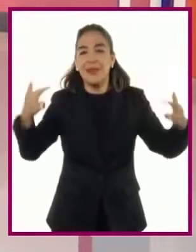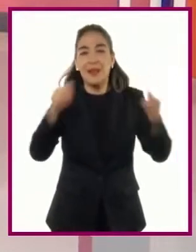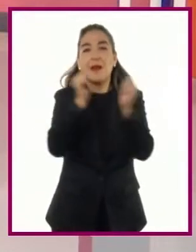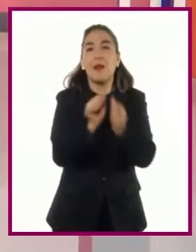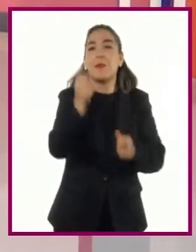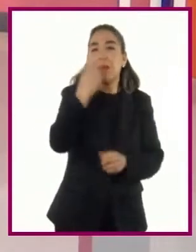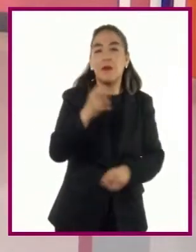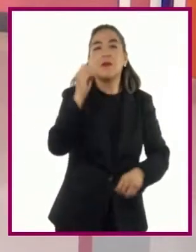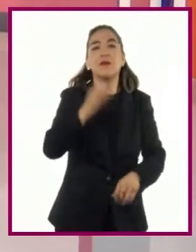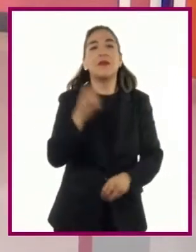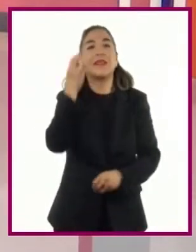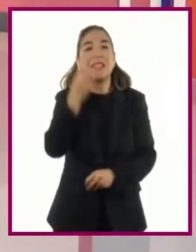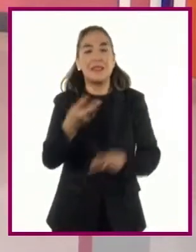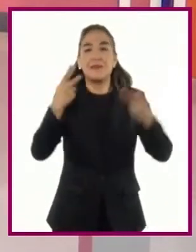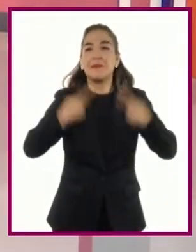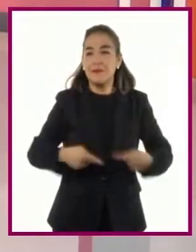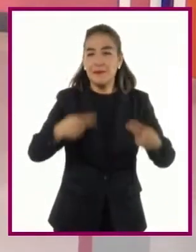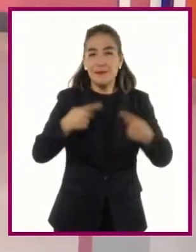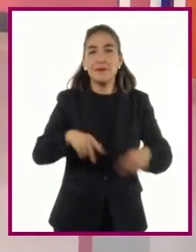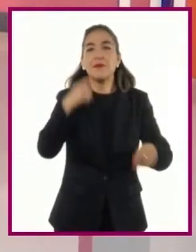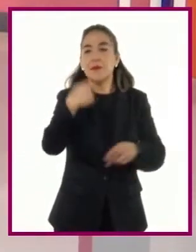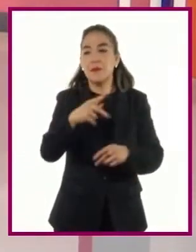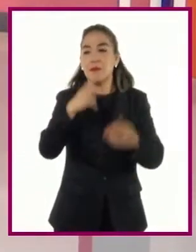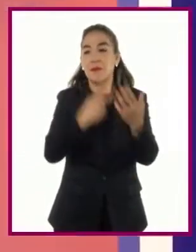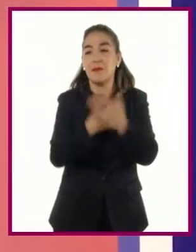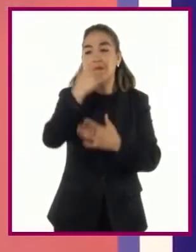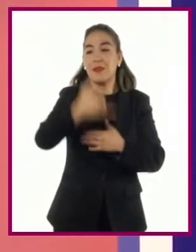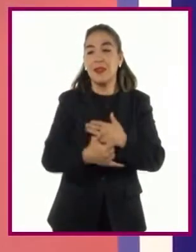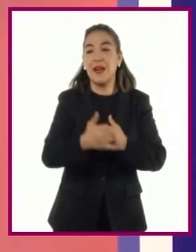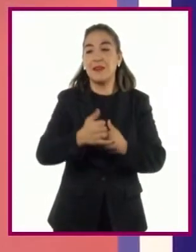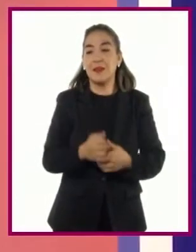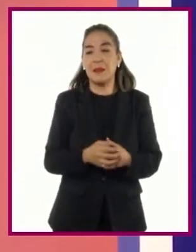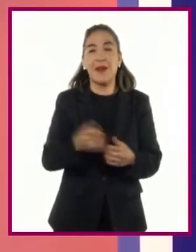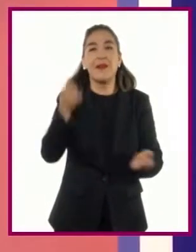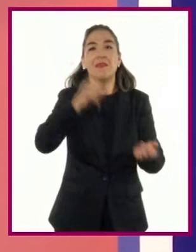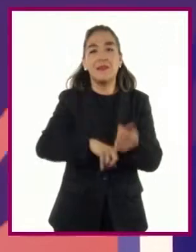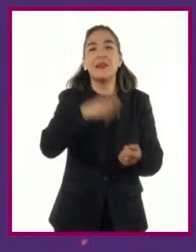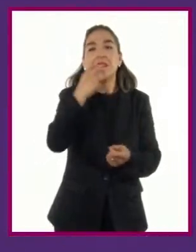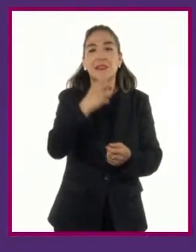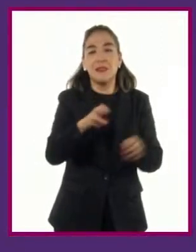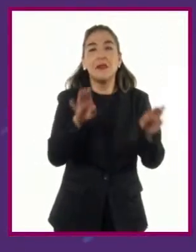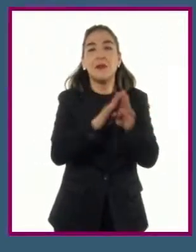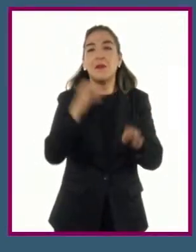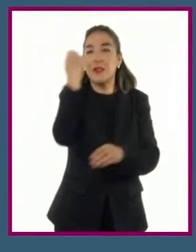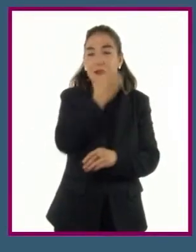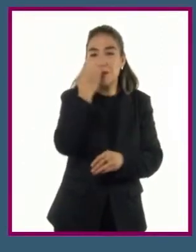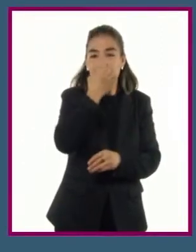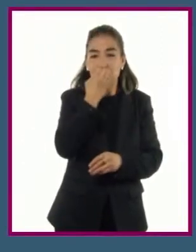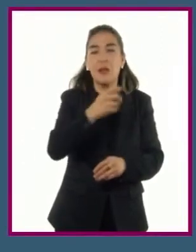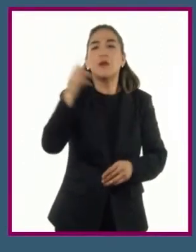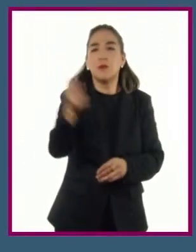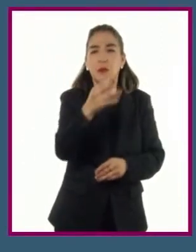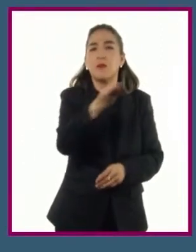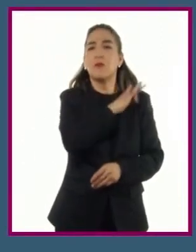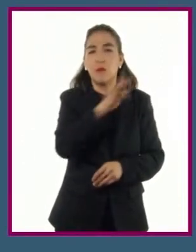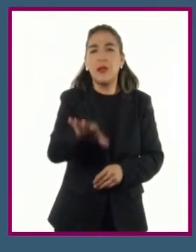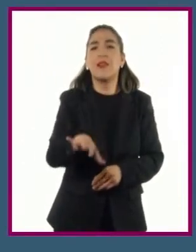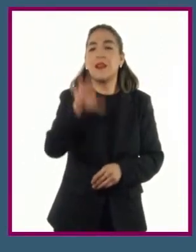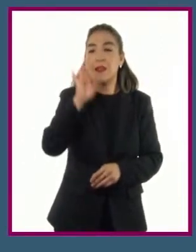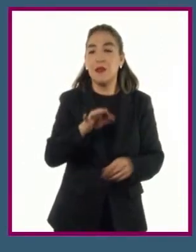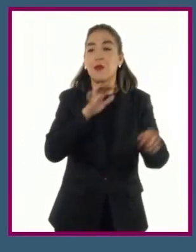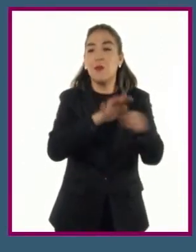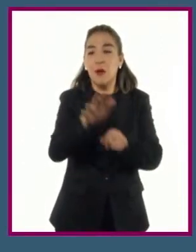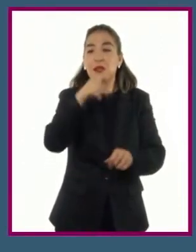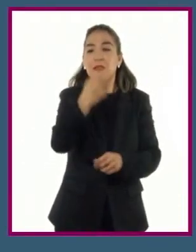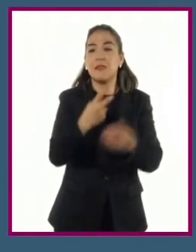2 o los 3 tipos de proyectos. Tengan en cuenta que al ser un proyecto escolar, ustedes pueden elegir el tipo